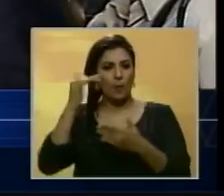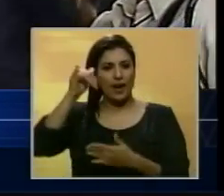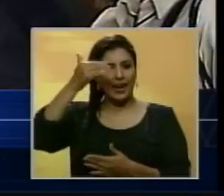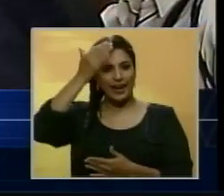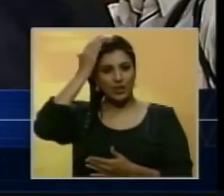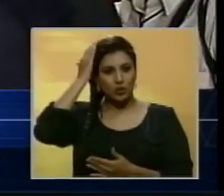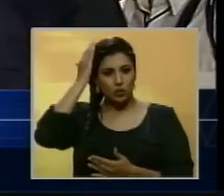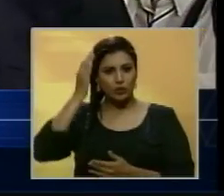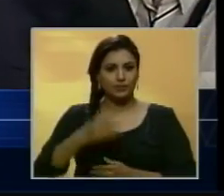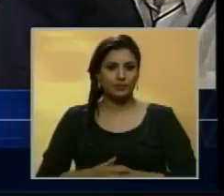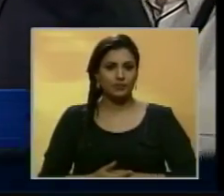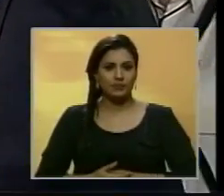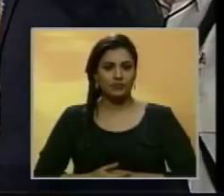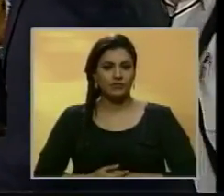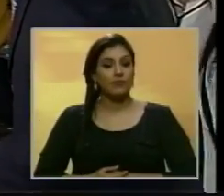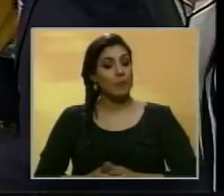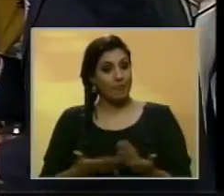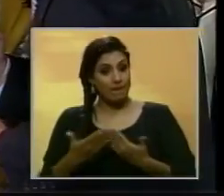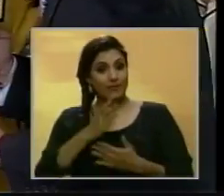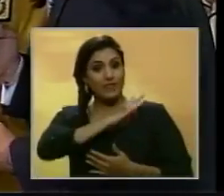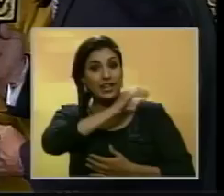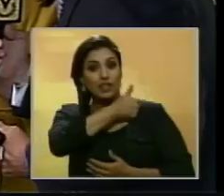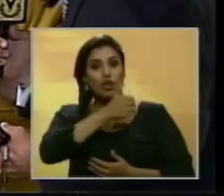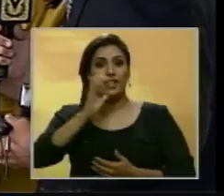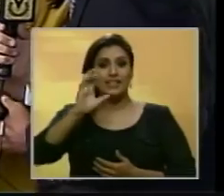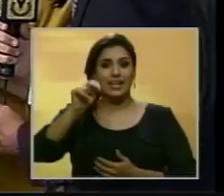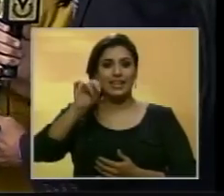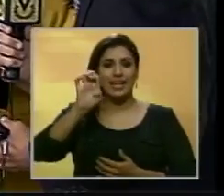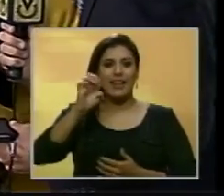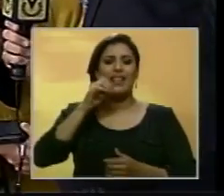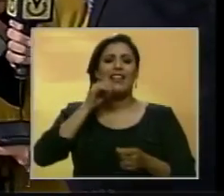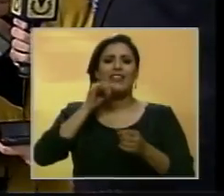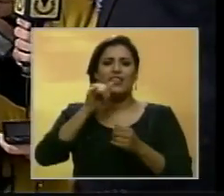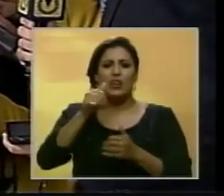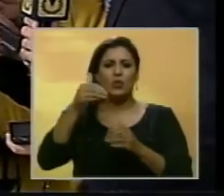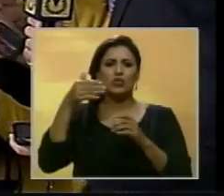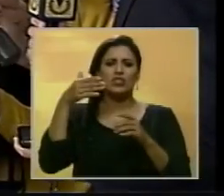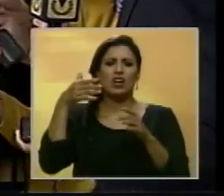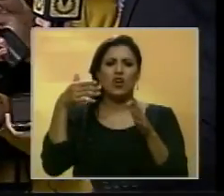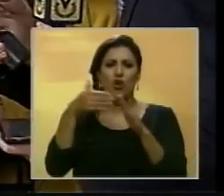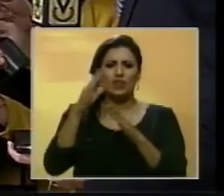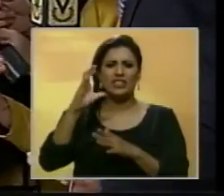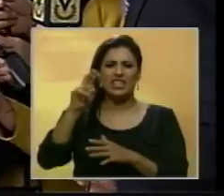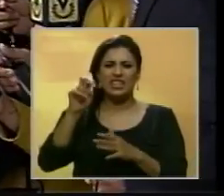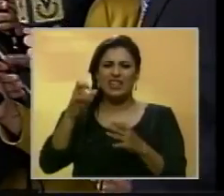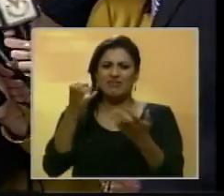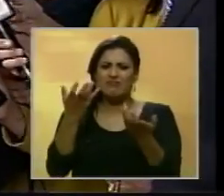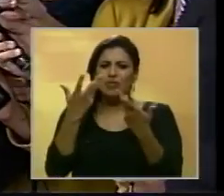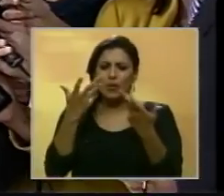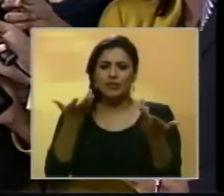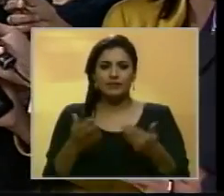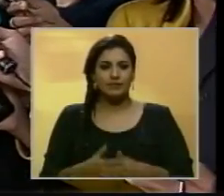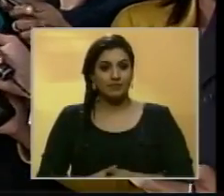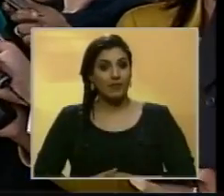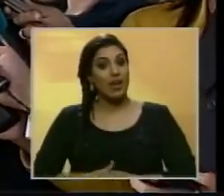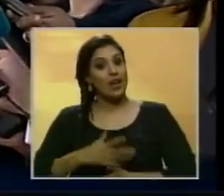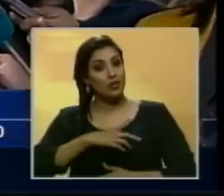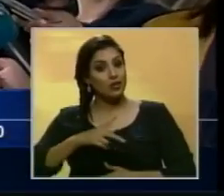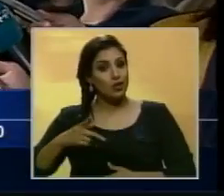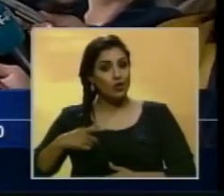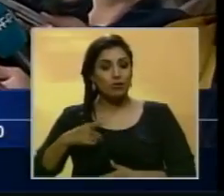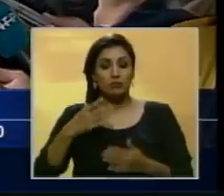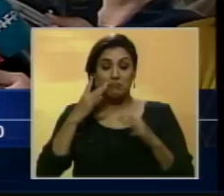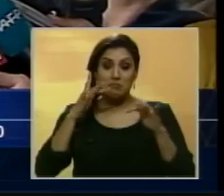Torrealba. La rectora del CNE ha denunciado agresiones en contra de funcionarios del CNE. ¿Qué tiene usted que decir? A nosotros